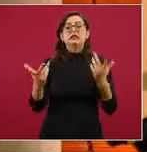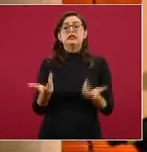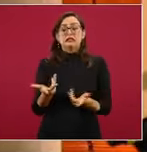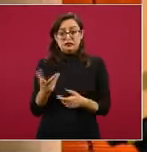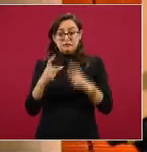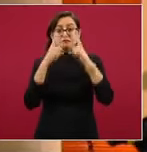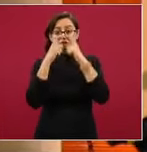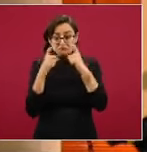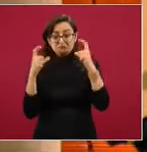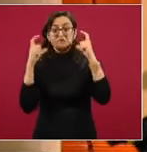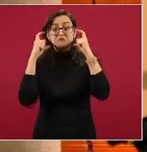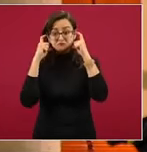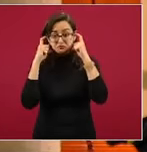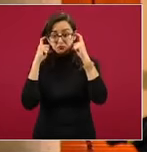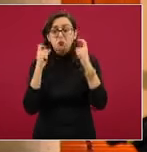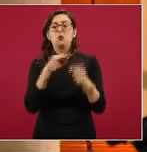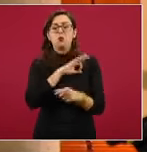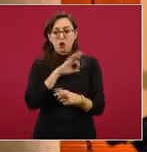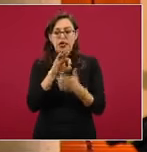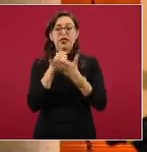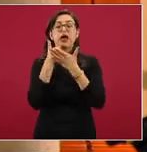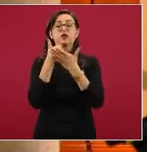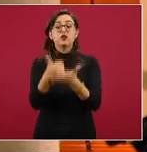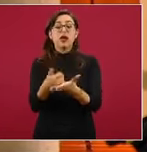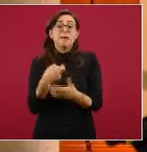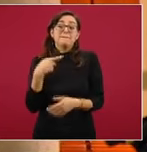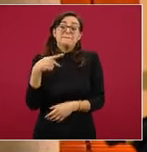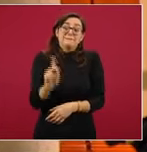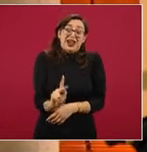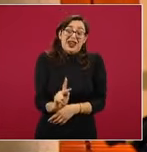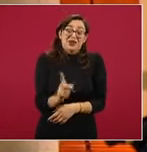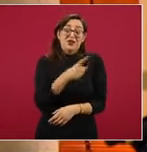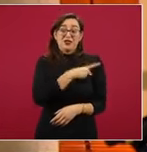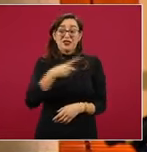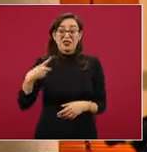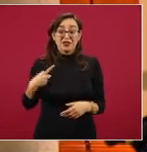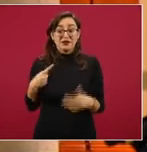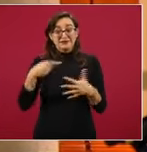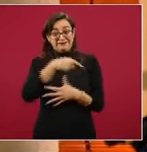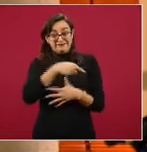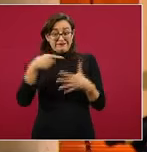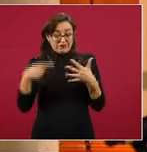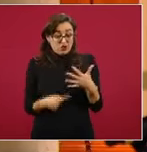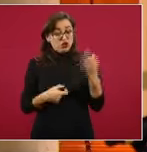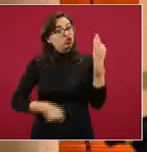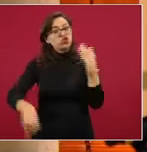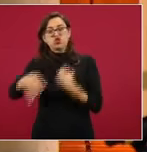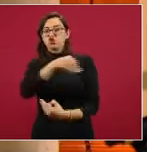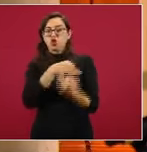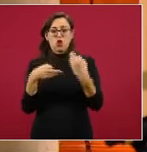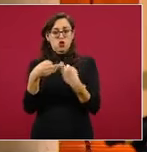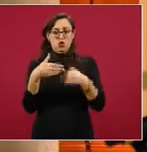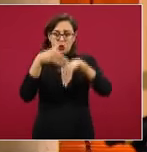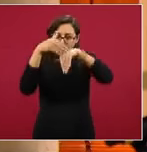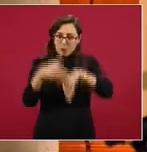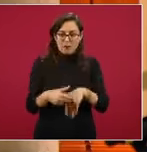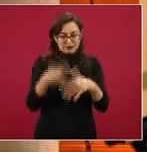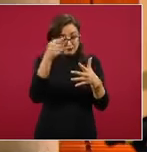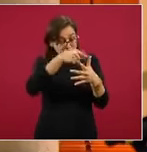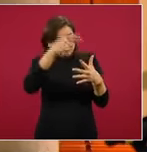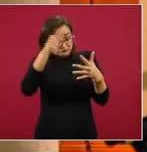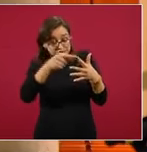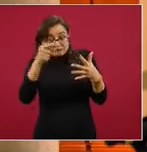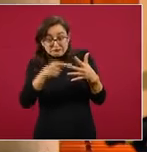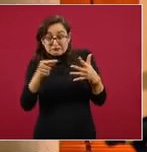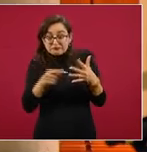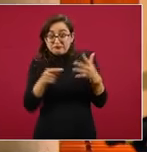sirve muy bien siempre y cuando se puedan seguir manteniendo el resto de medidas básicas